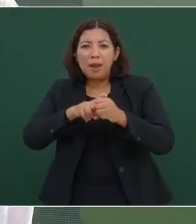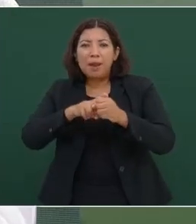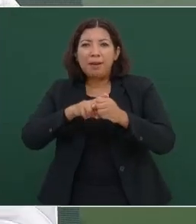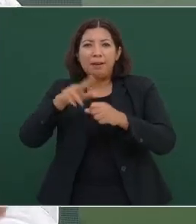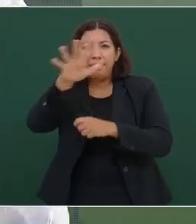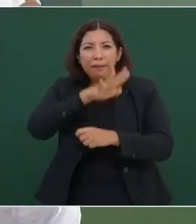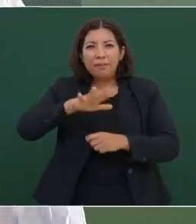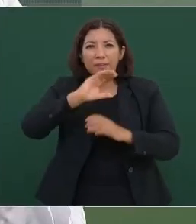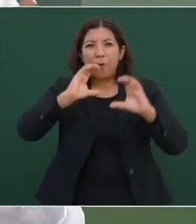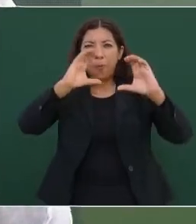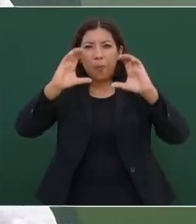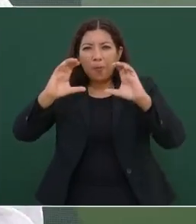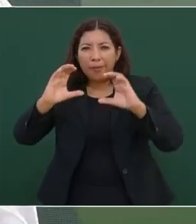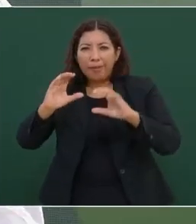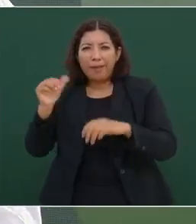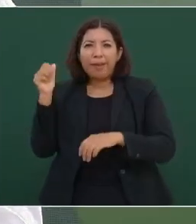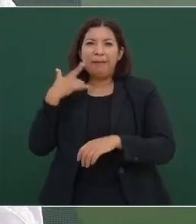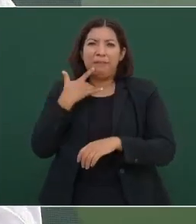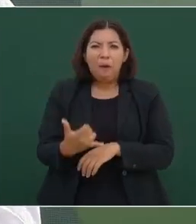¿Dónde estaban